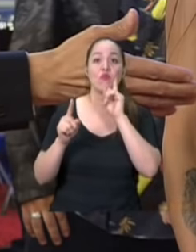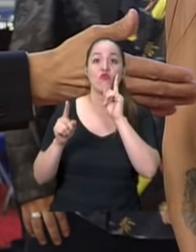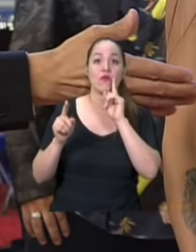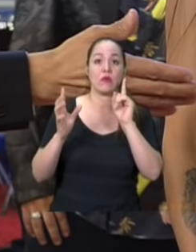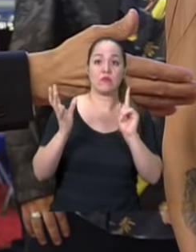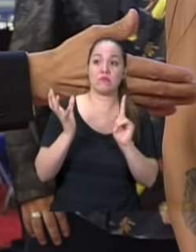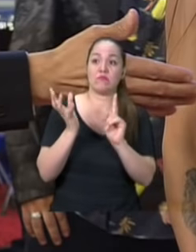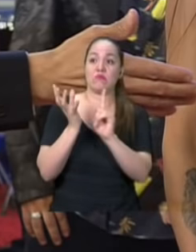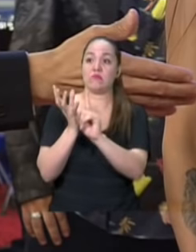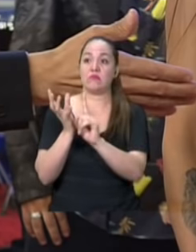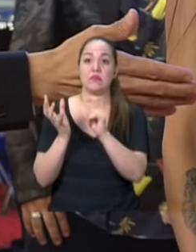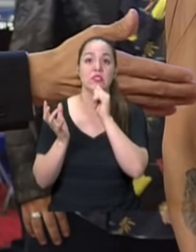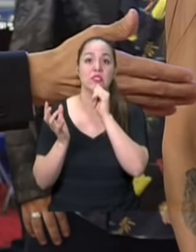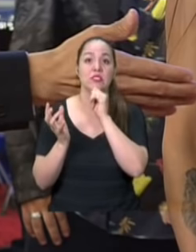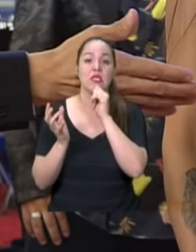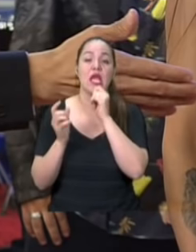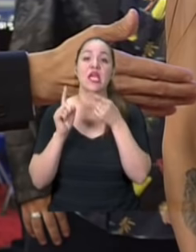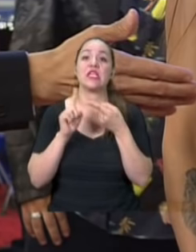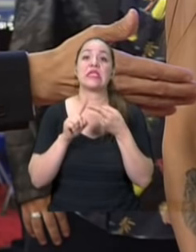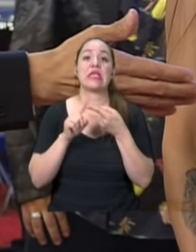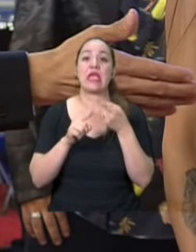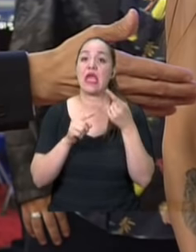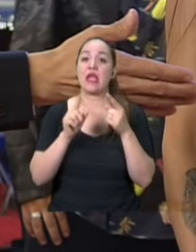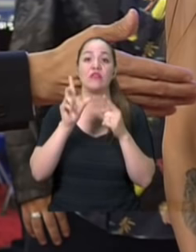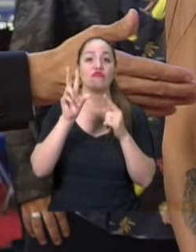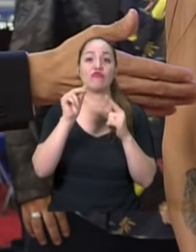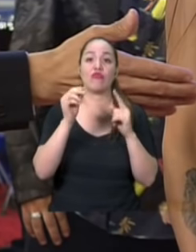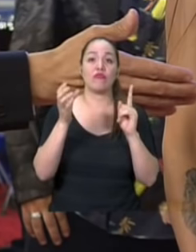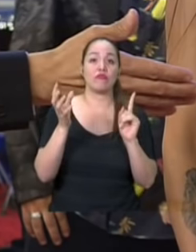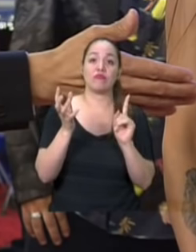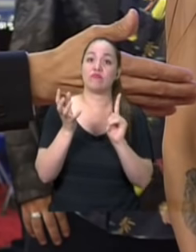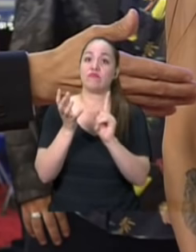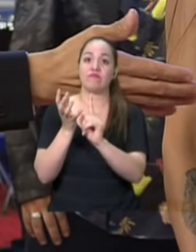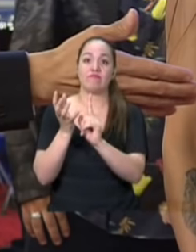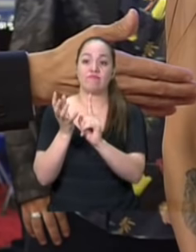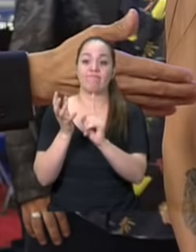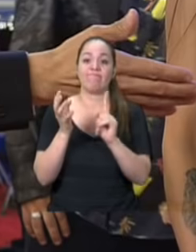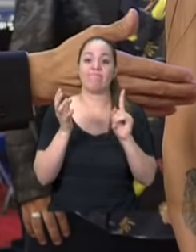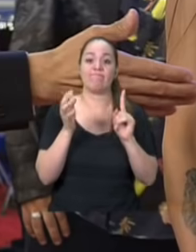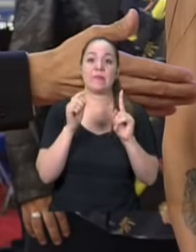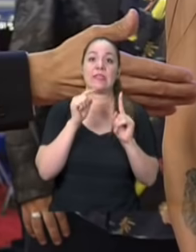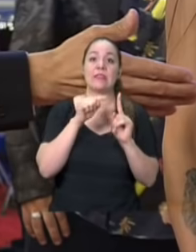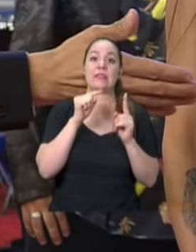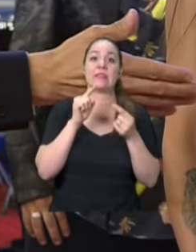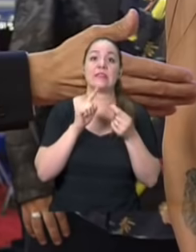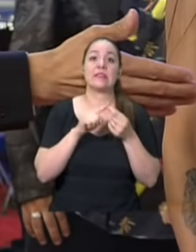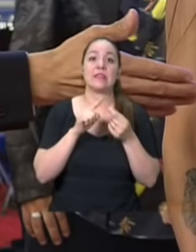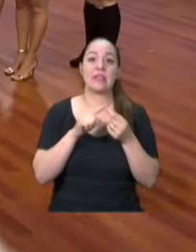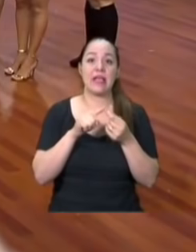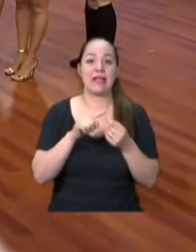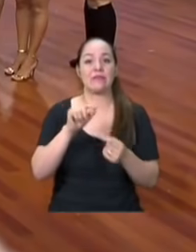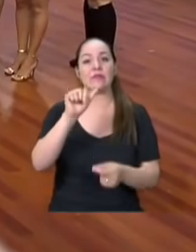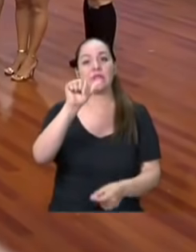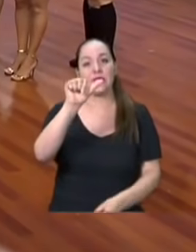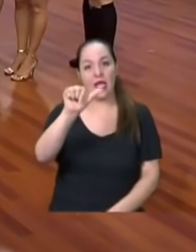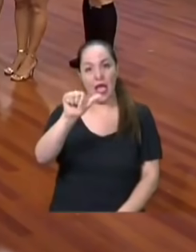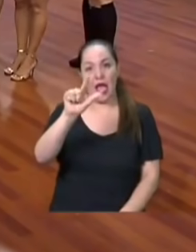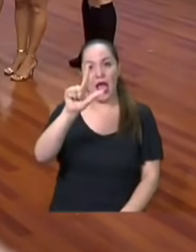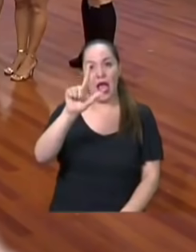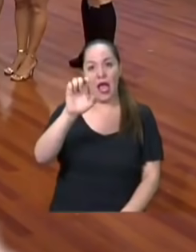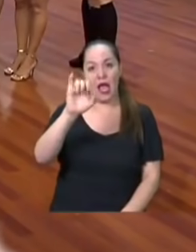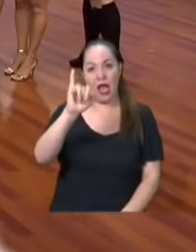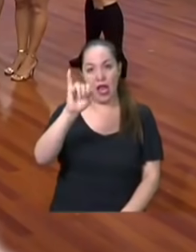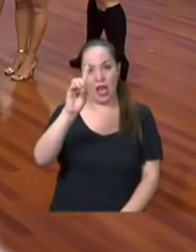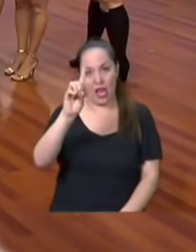¿Pero quién? ¿Quién es la chica que no se integró? ¿Quién faltó? ¿Quién es? ¿Quién faltó? ¡Aleida! Aleida no